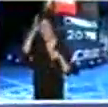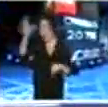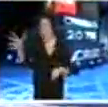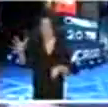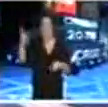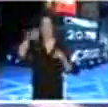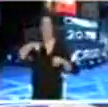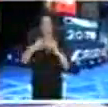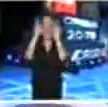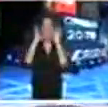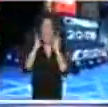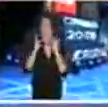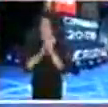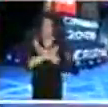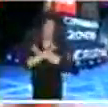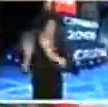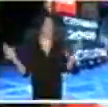drama.